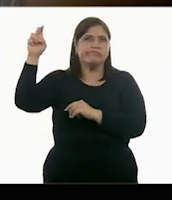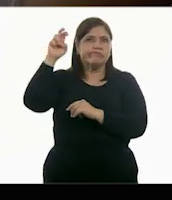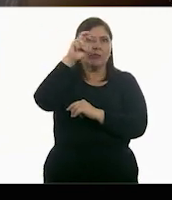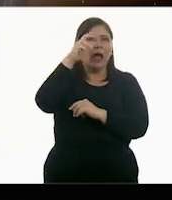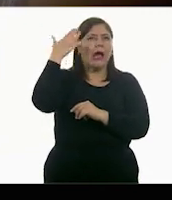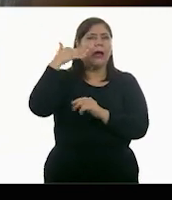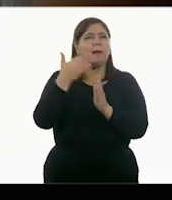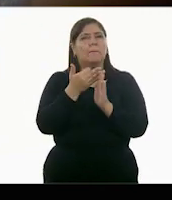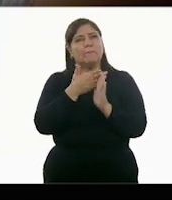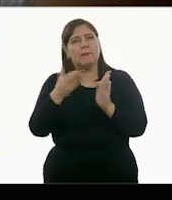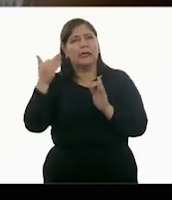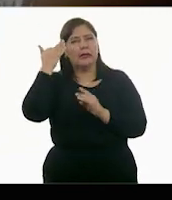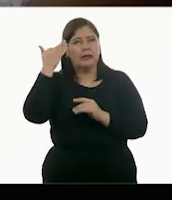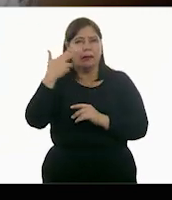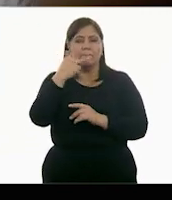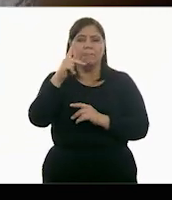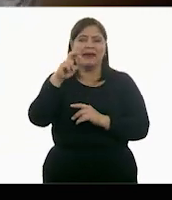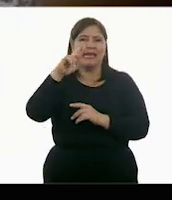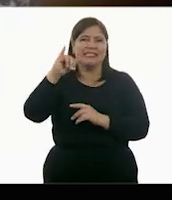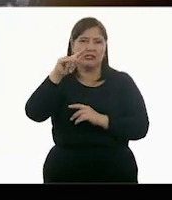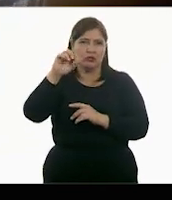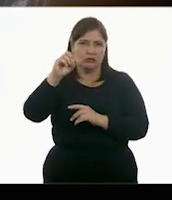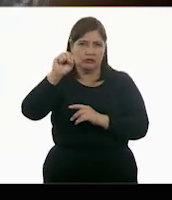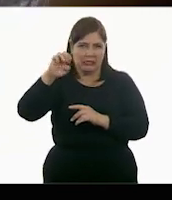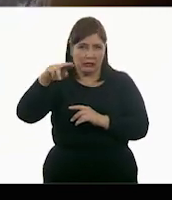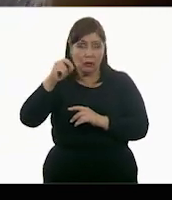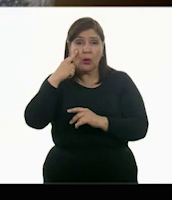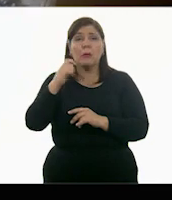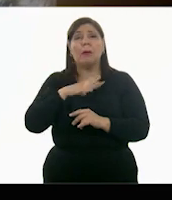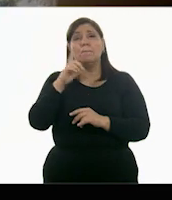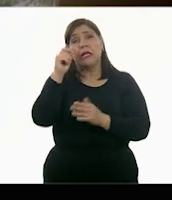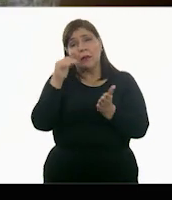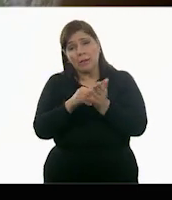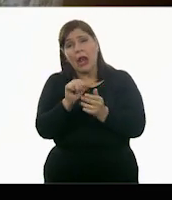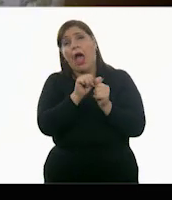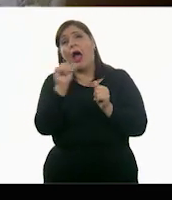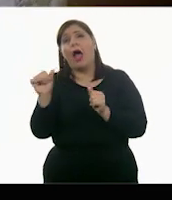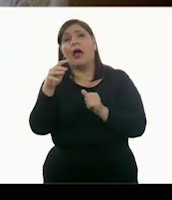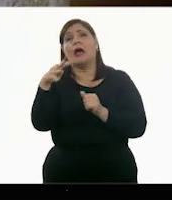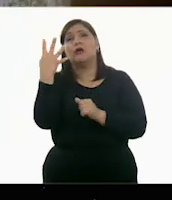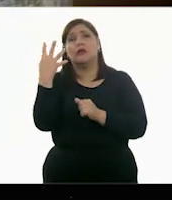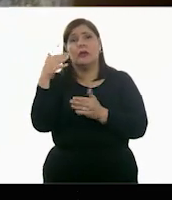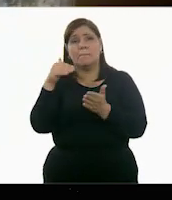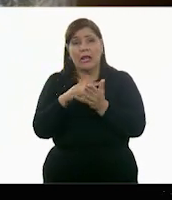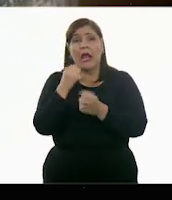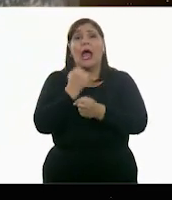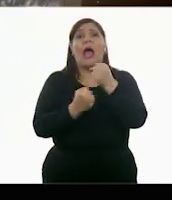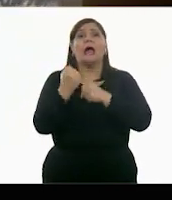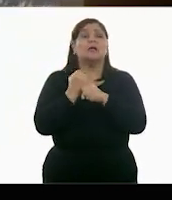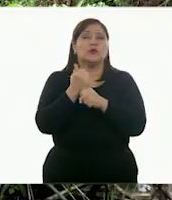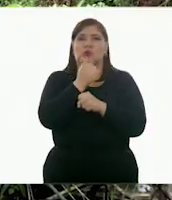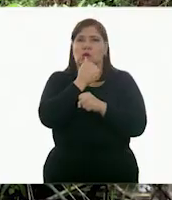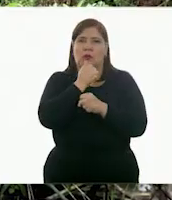Pleistoceno, entre los 20.000 y los 14.000 años antes de nuestra era.